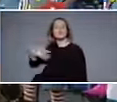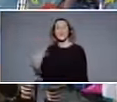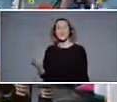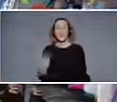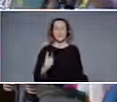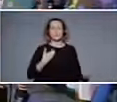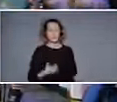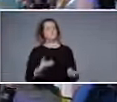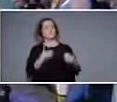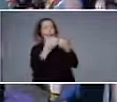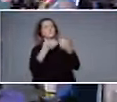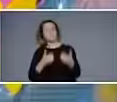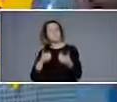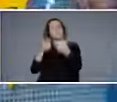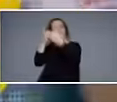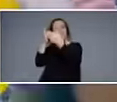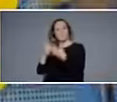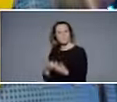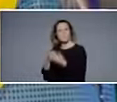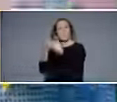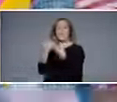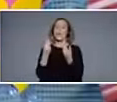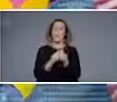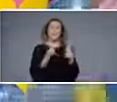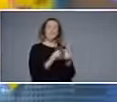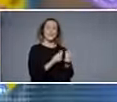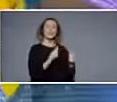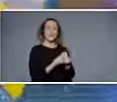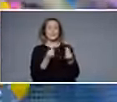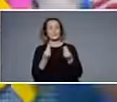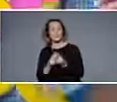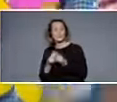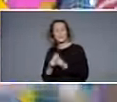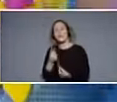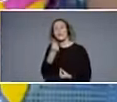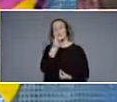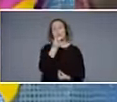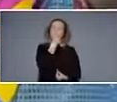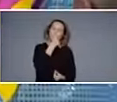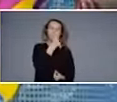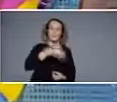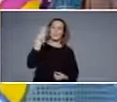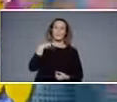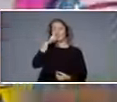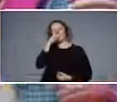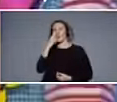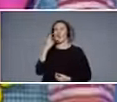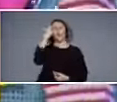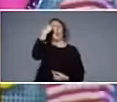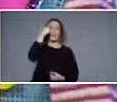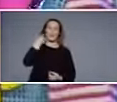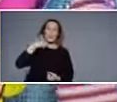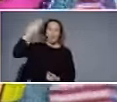a brindar juntos con un vino añejo que me trae viejos recuerdos siendo